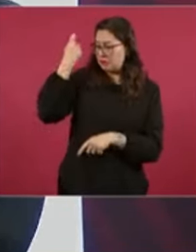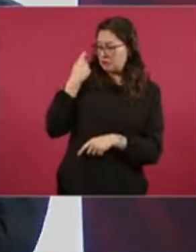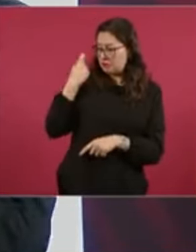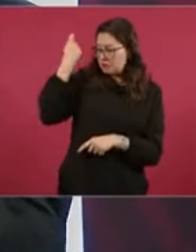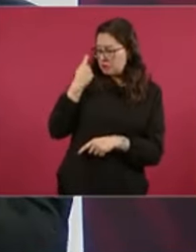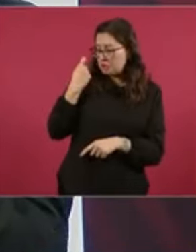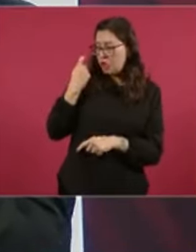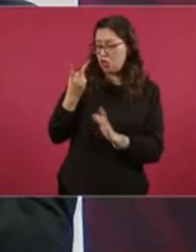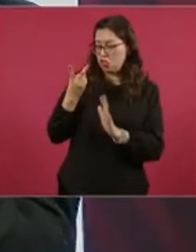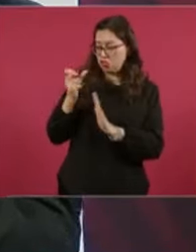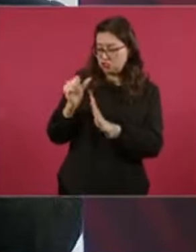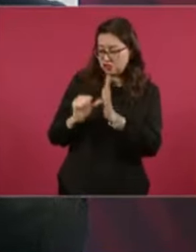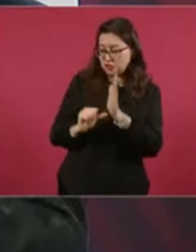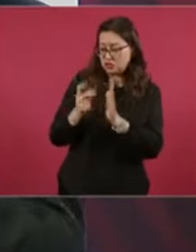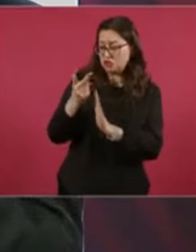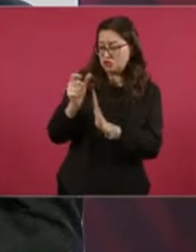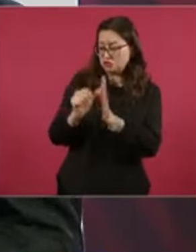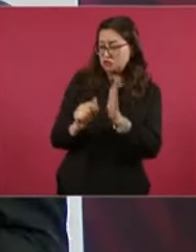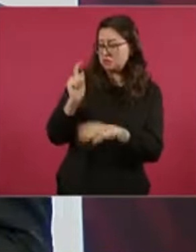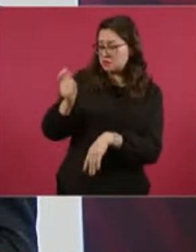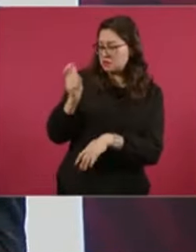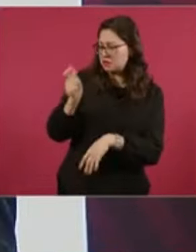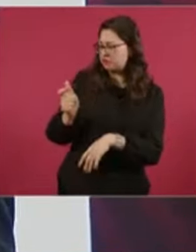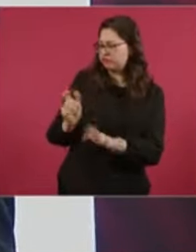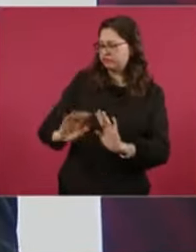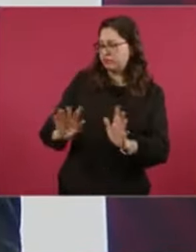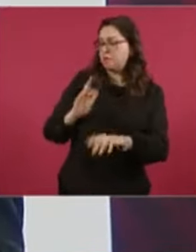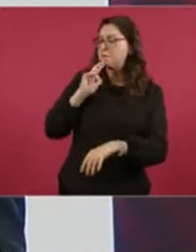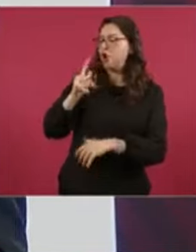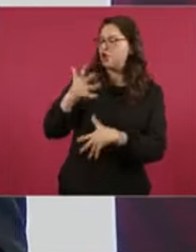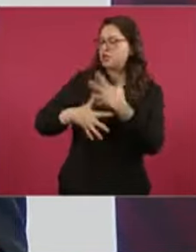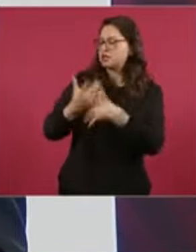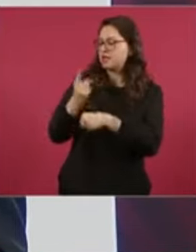por qué no la dan cada 15 días?